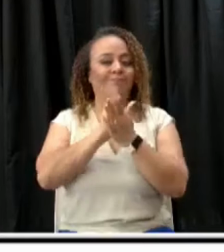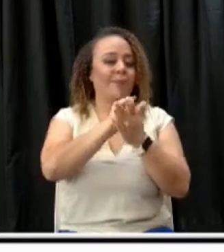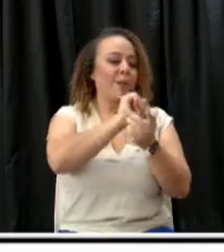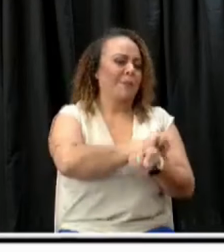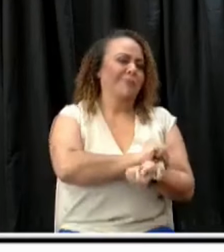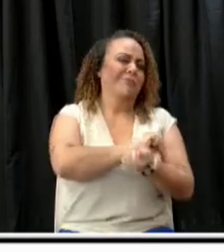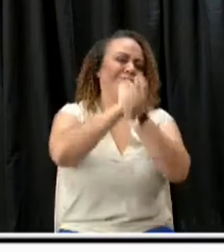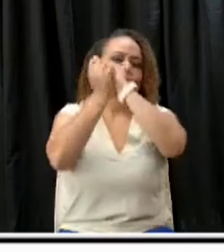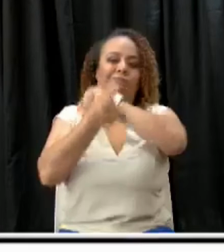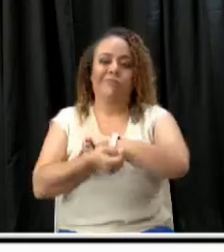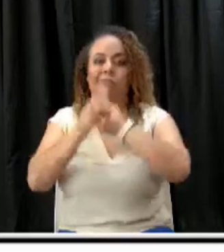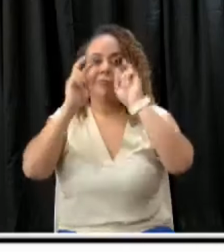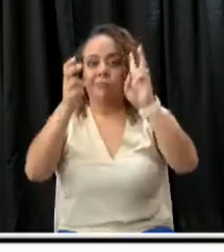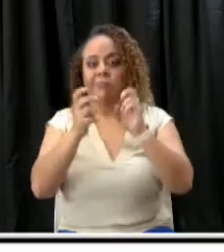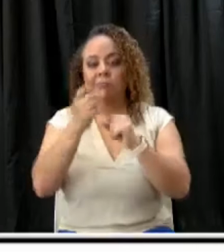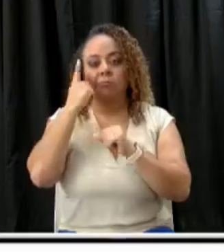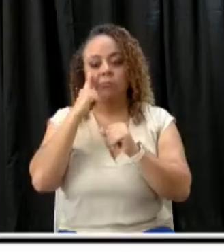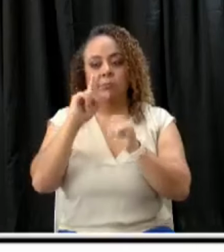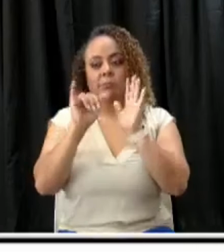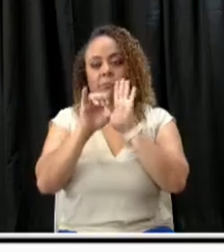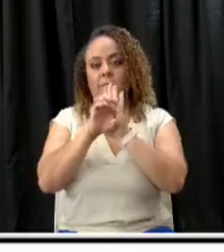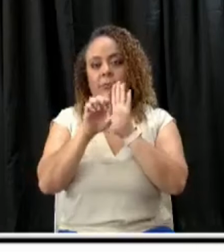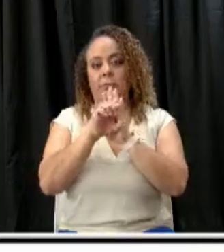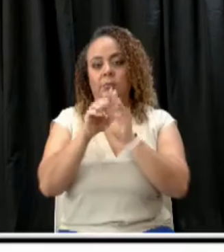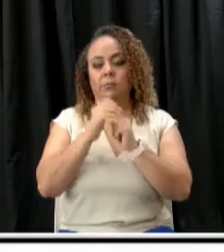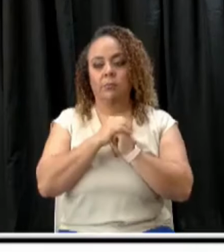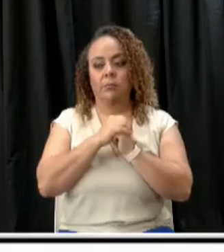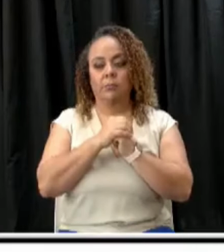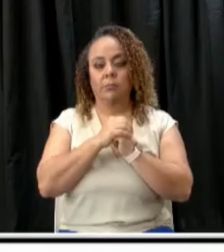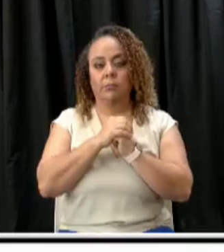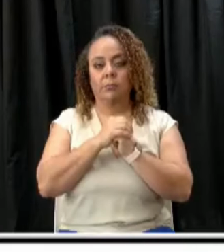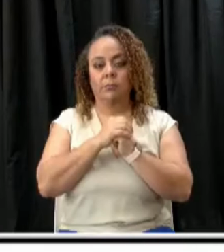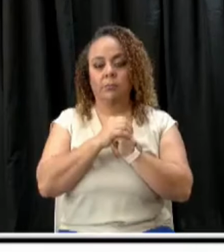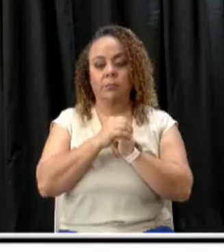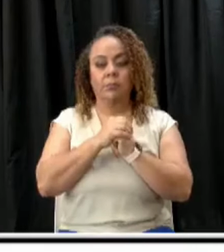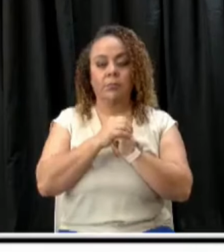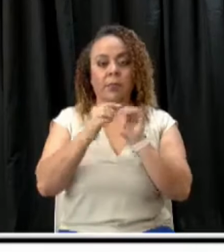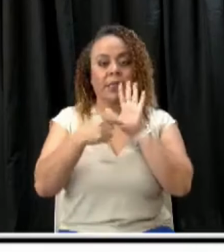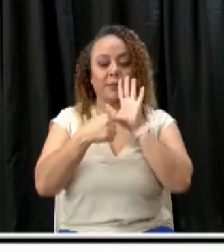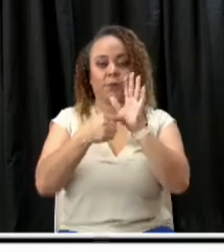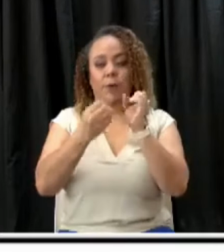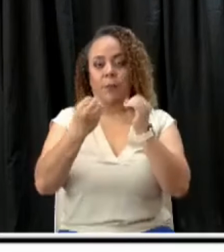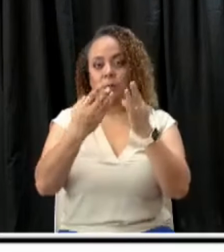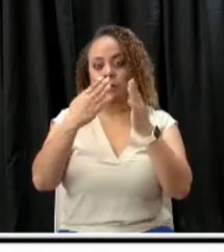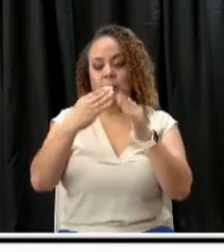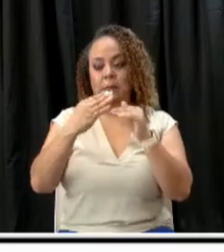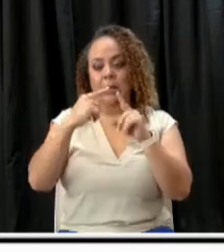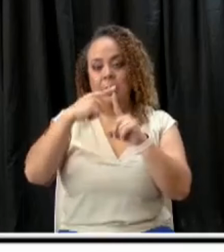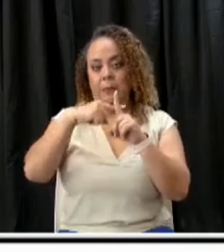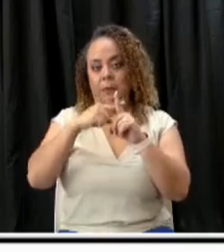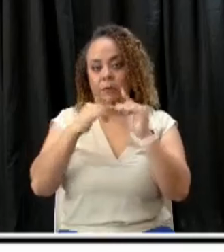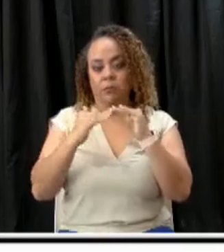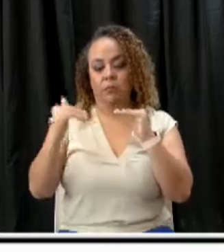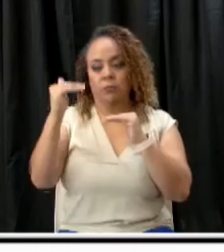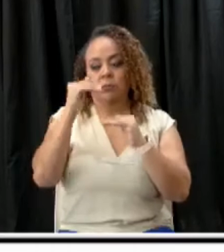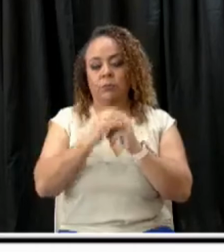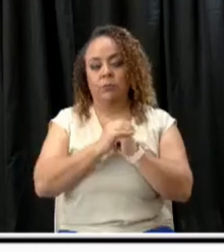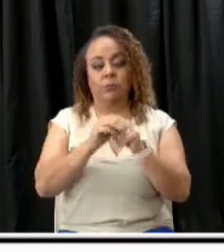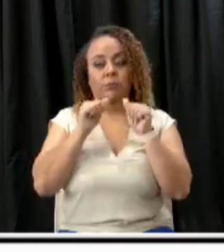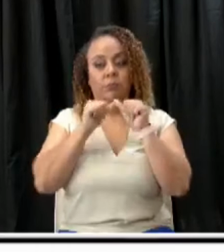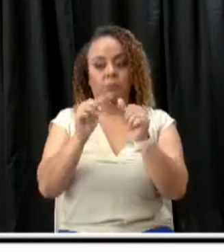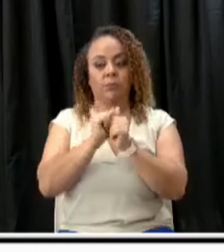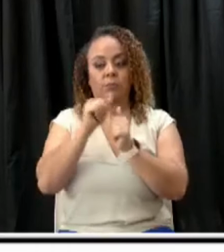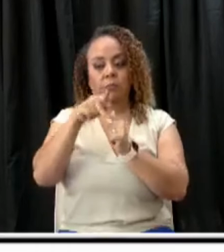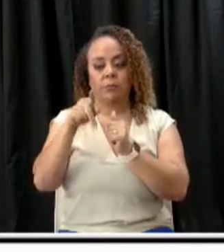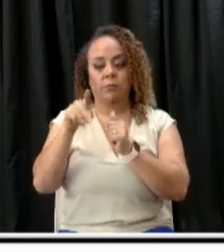modifica temas, por ejemplo, de exposición ocupacional a altas temperaturas. Excelente, muchísimas gracias, Esteban. Continuando con la